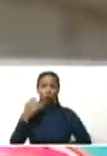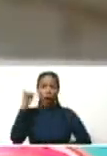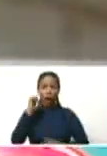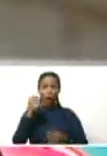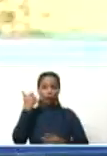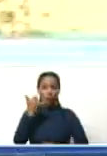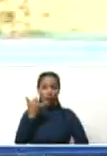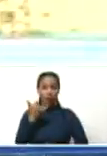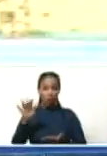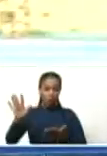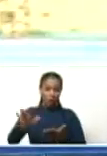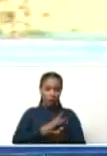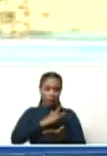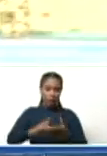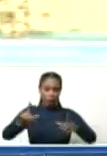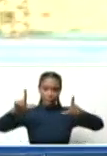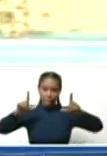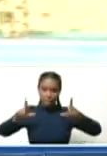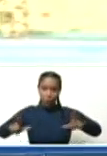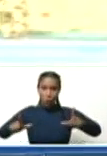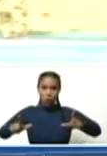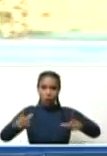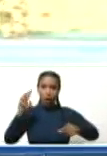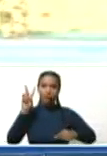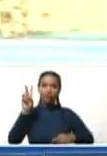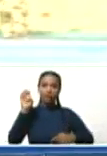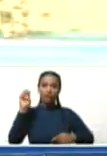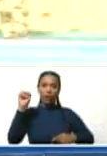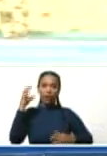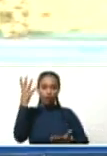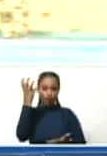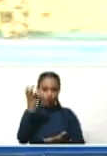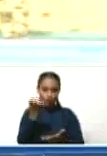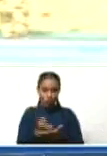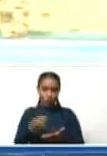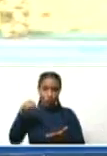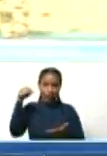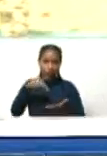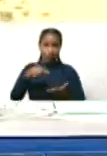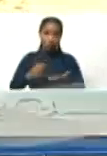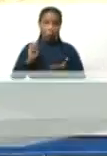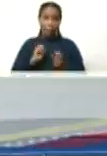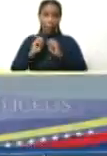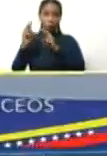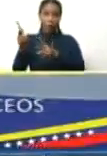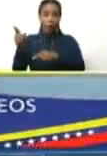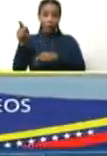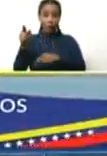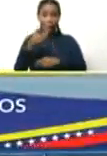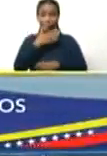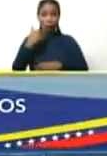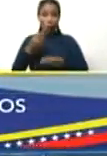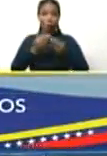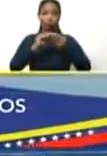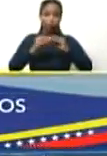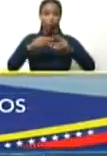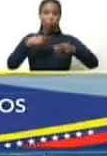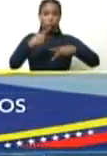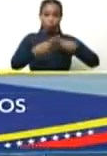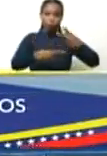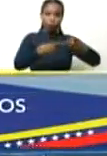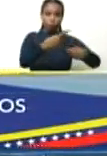en su tablet la aplicación Ven App, con todas las ventajas que tiene y que además me dicen que va a seguir mejorando, ¿verdad,